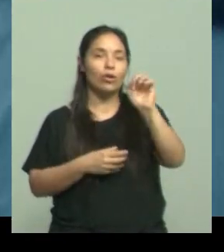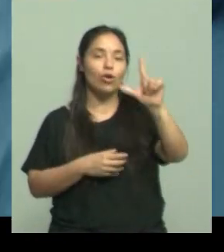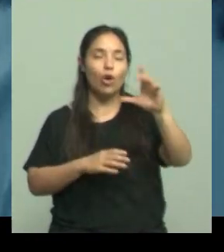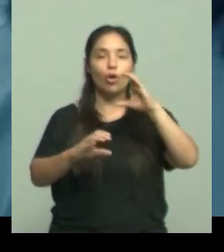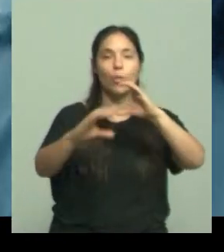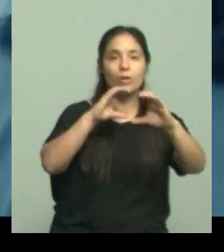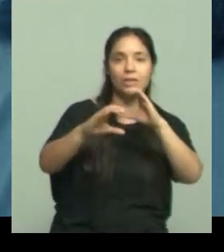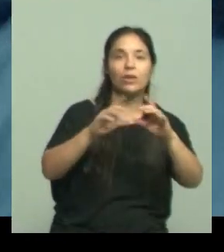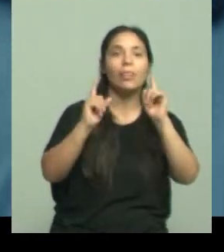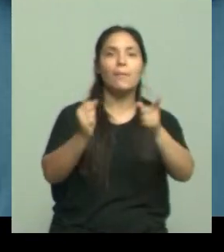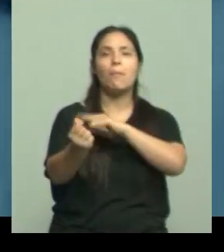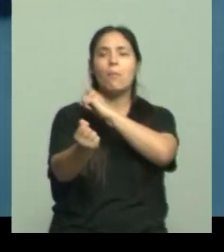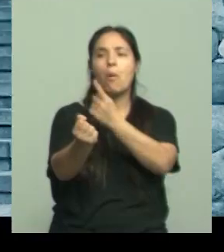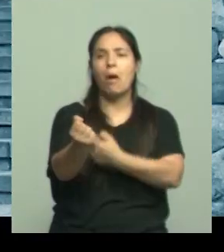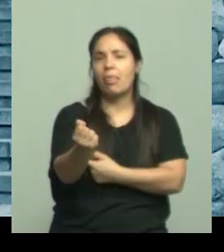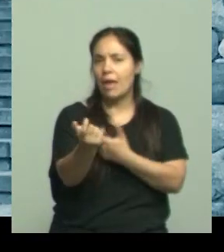poder.